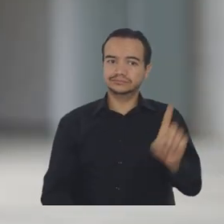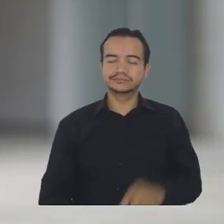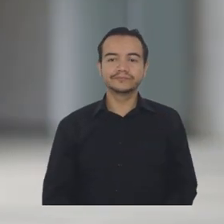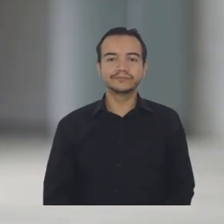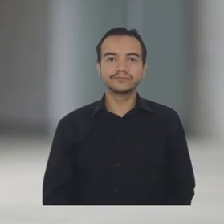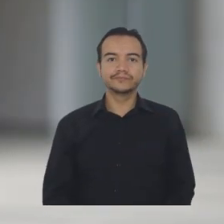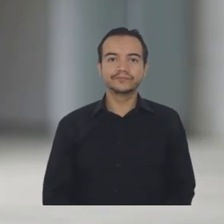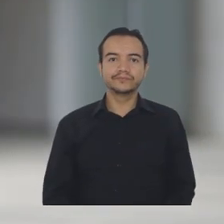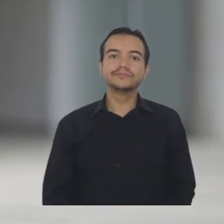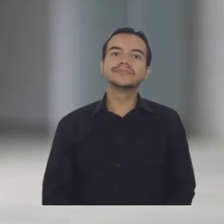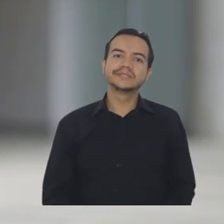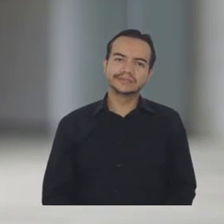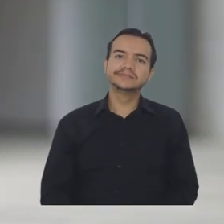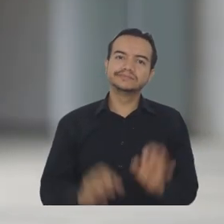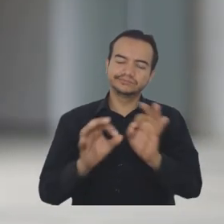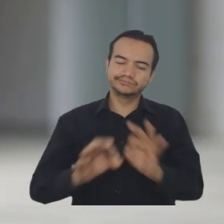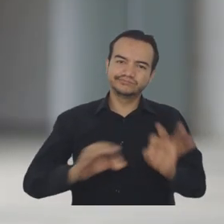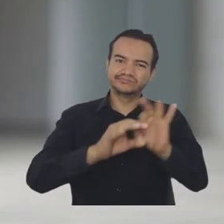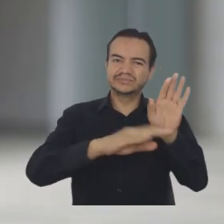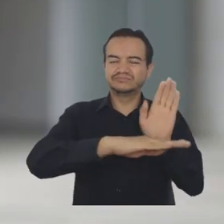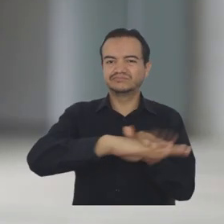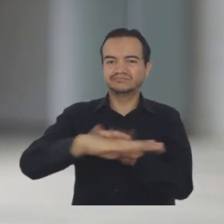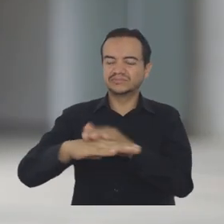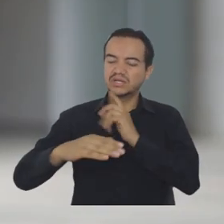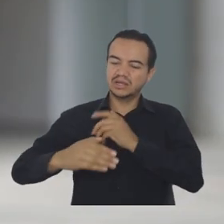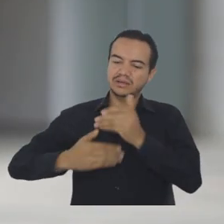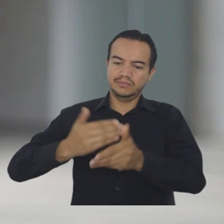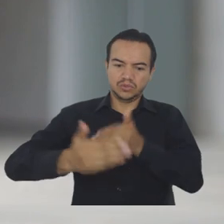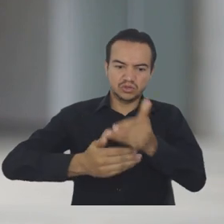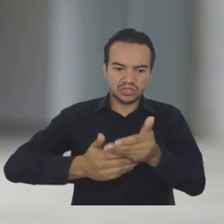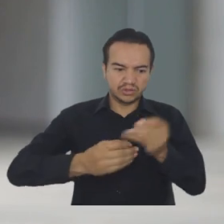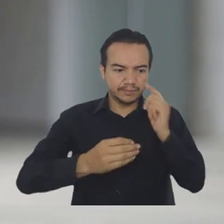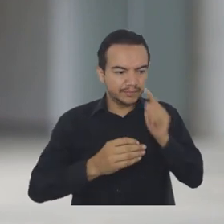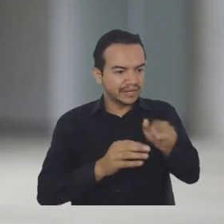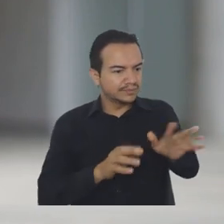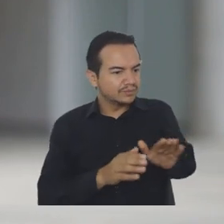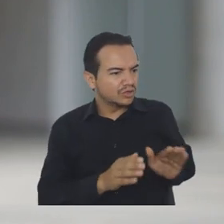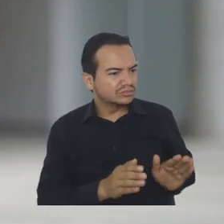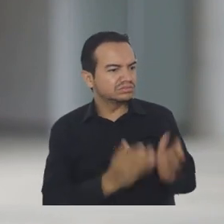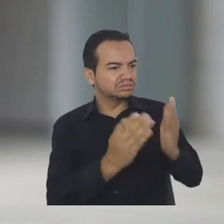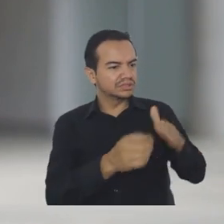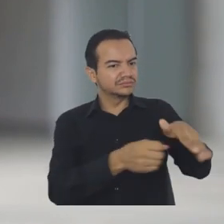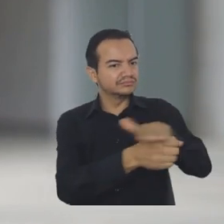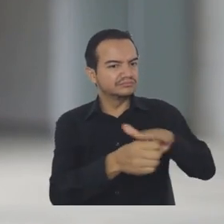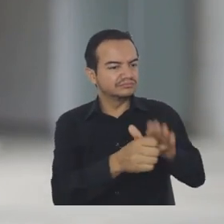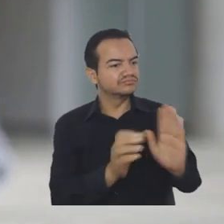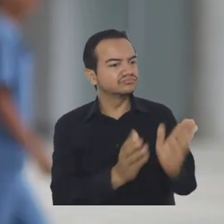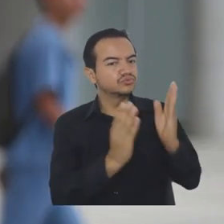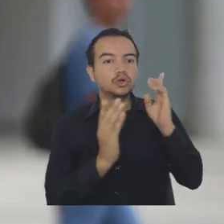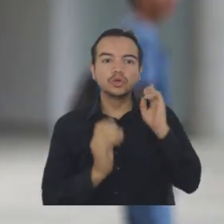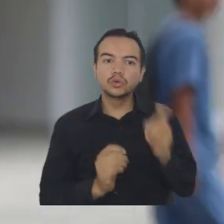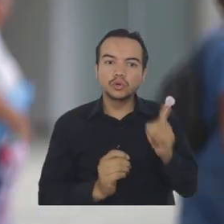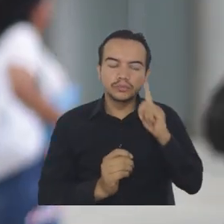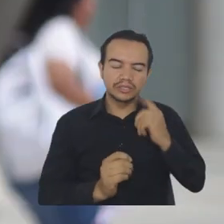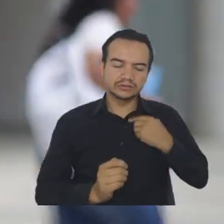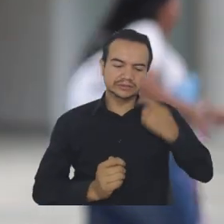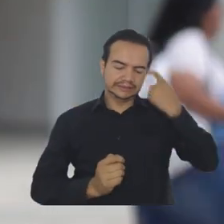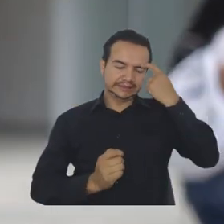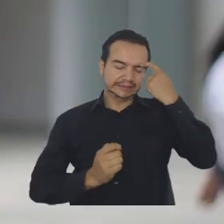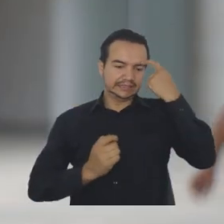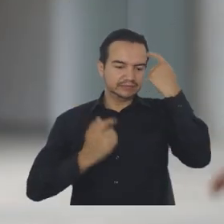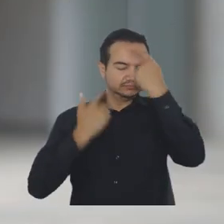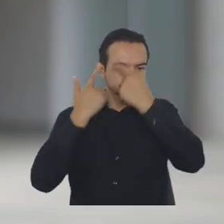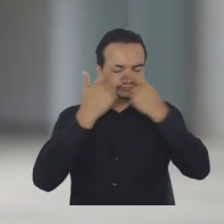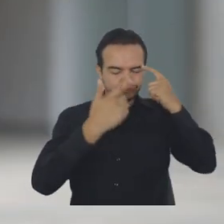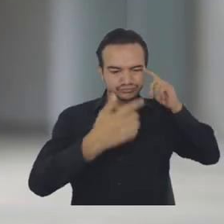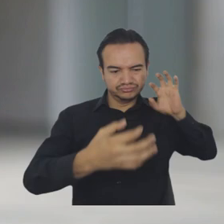Destacar los resultados de esos procesos que apoyan la construcción del desarrollo territorial a partir de una visión